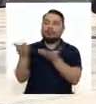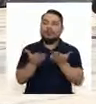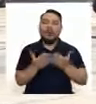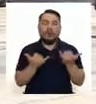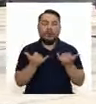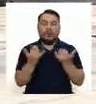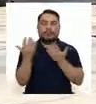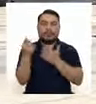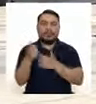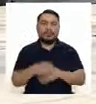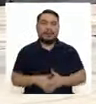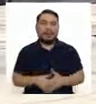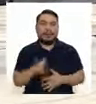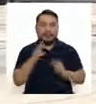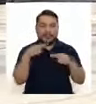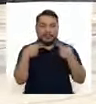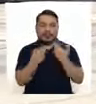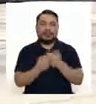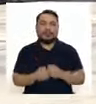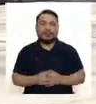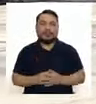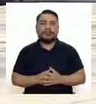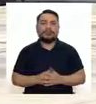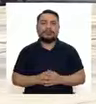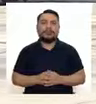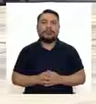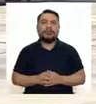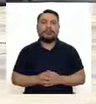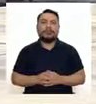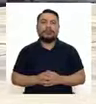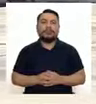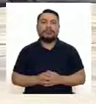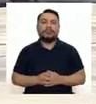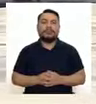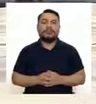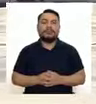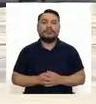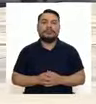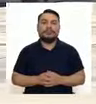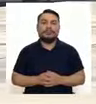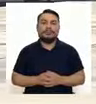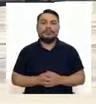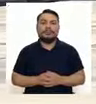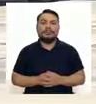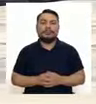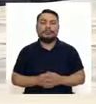a reunirse en el foro APEC.